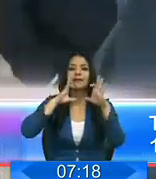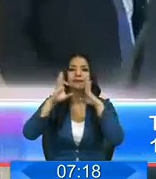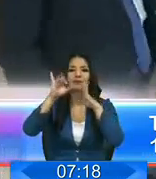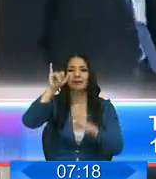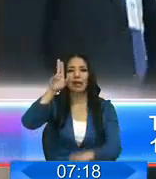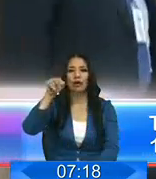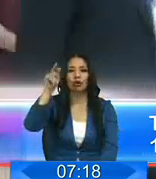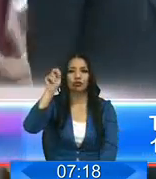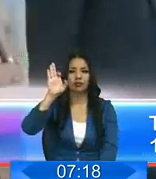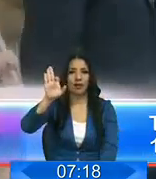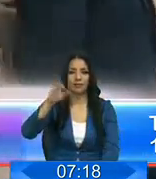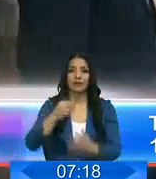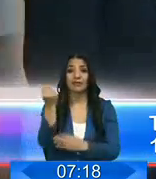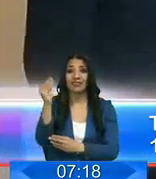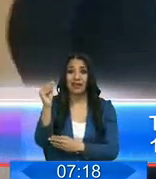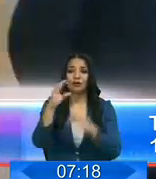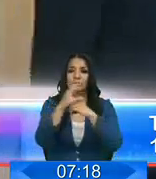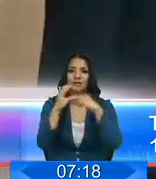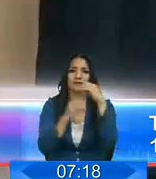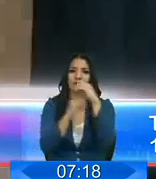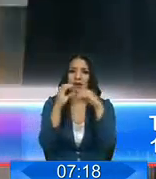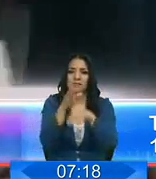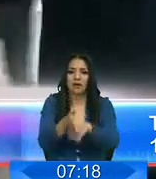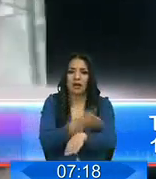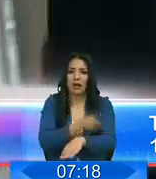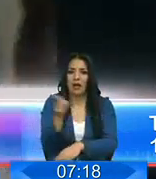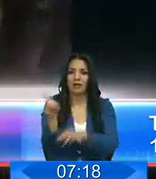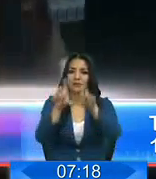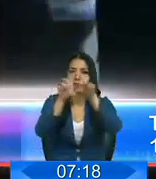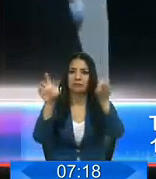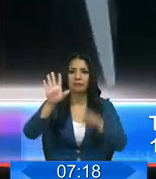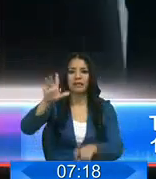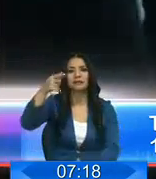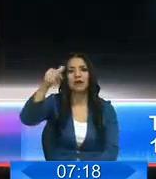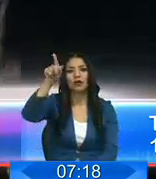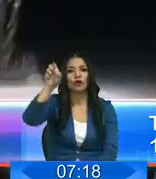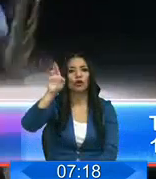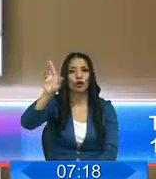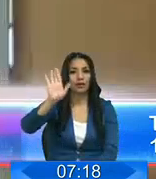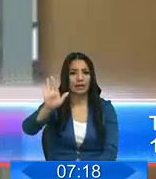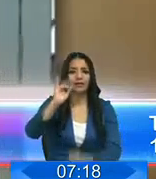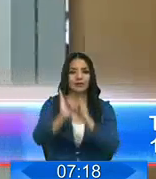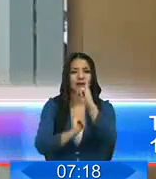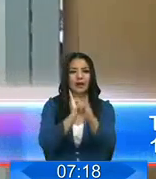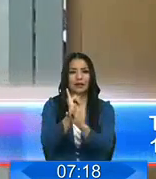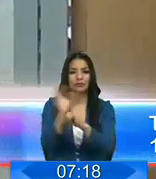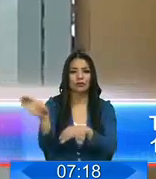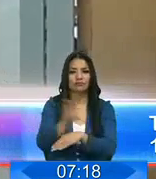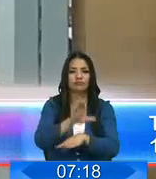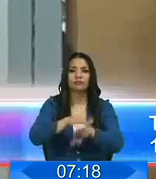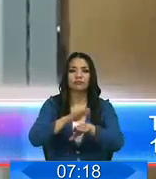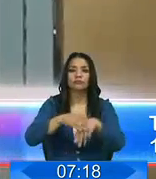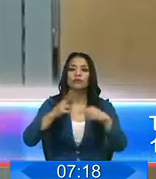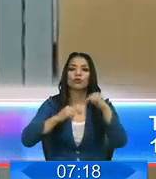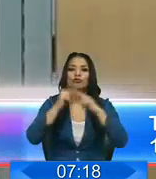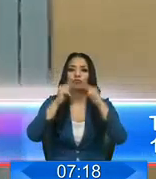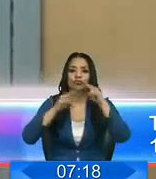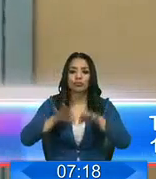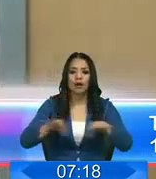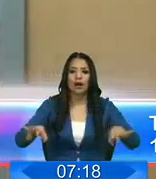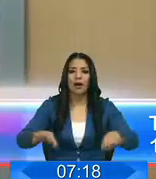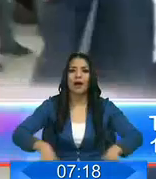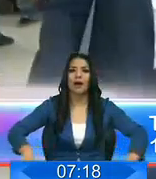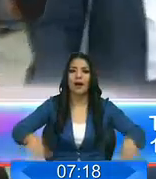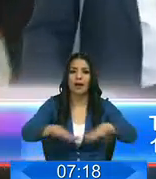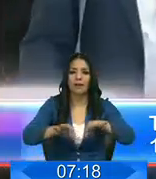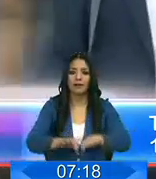dinero corresponde a transferencias que habría realizado la empresa Glory International a Telconet por la construcción del cable submarino, las